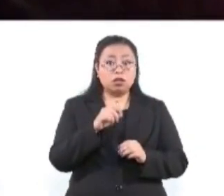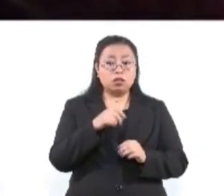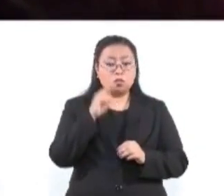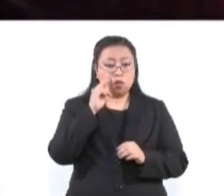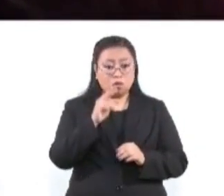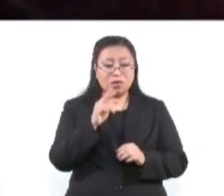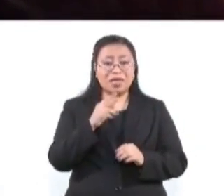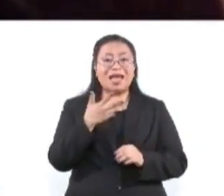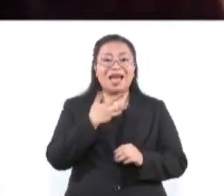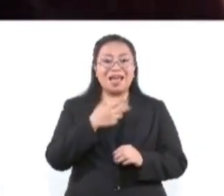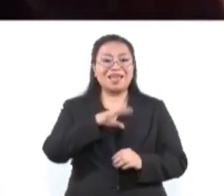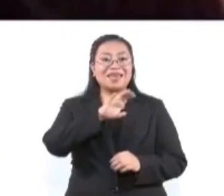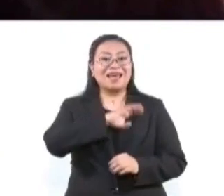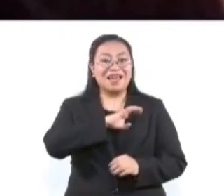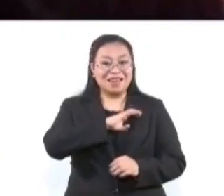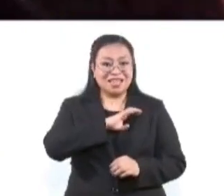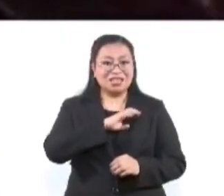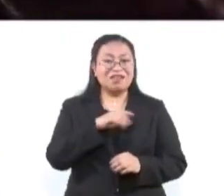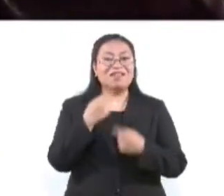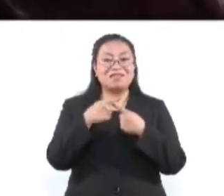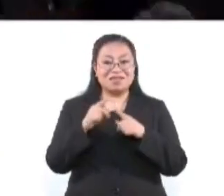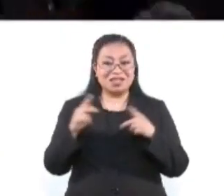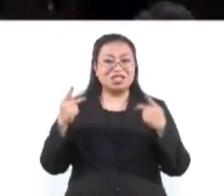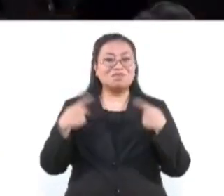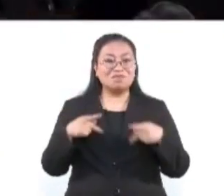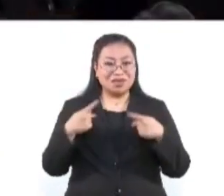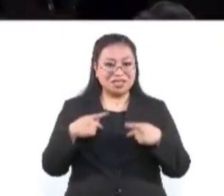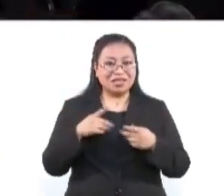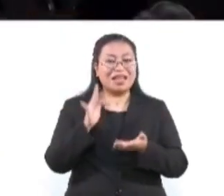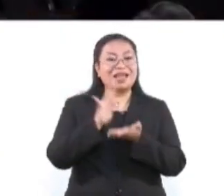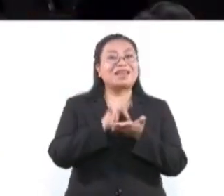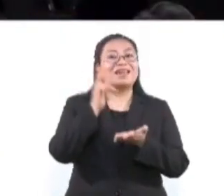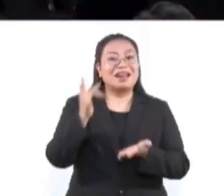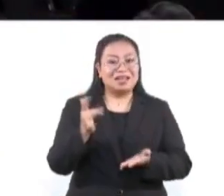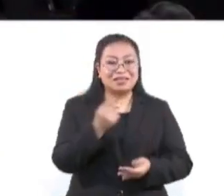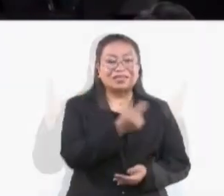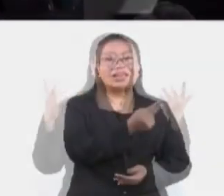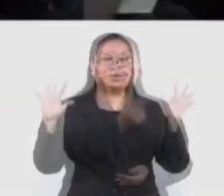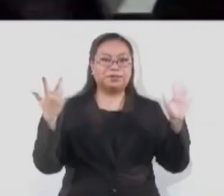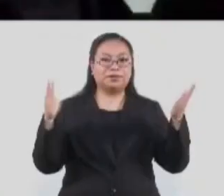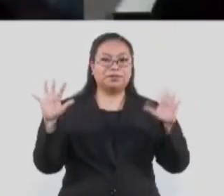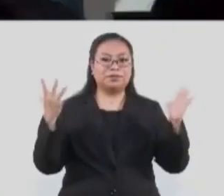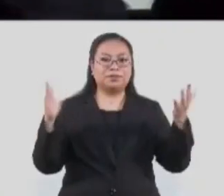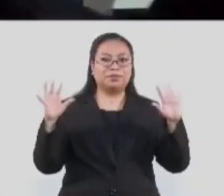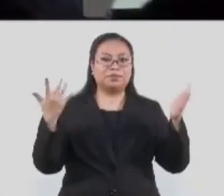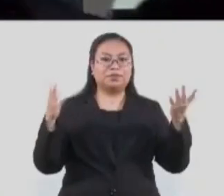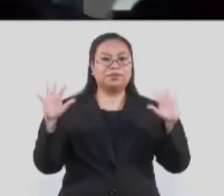cariño para él y su trabajo, mismas que se mantienen, y otra vez les doy a ustedes las gracias.